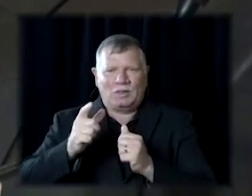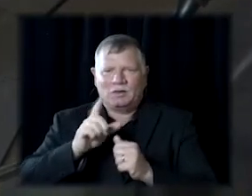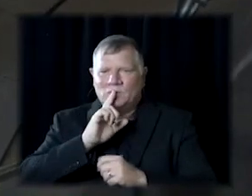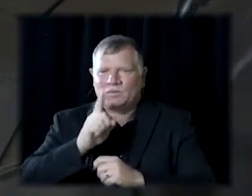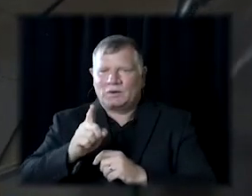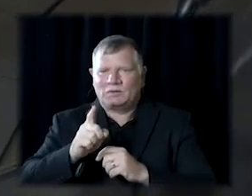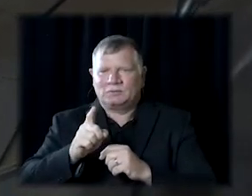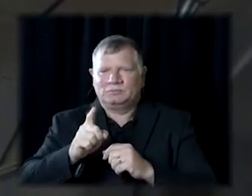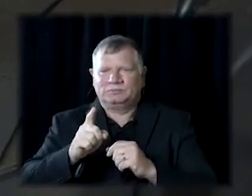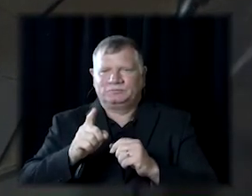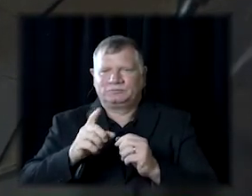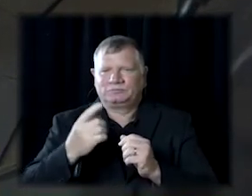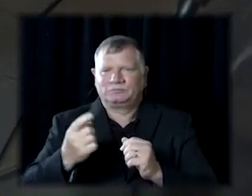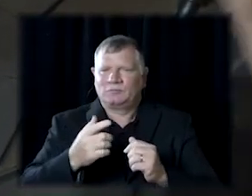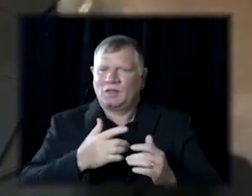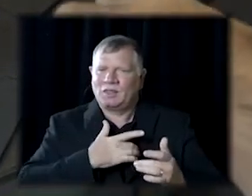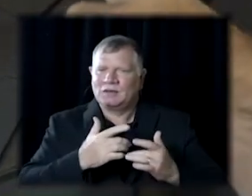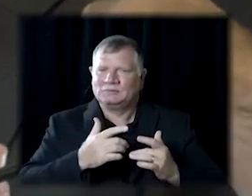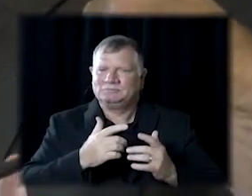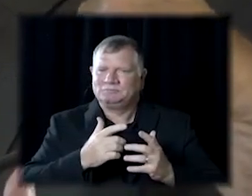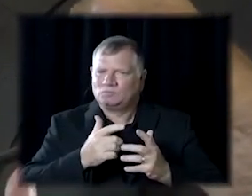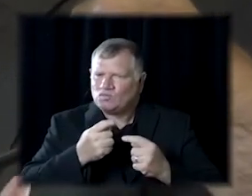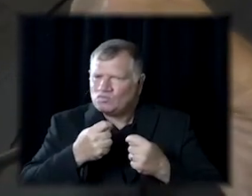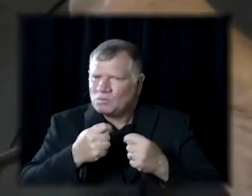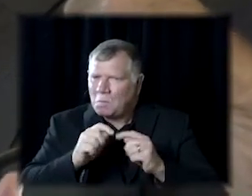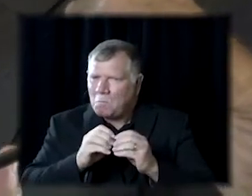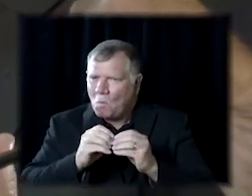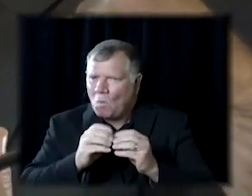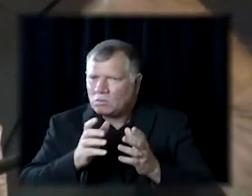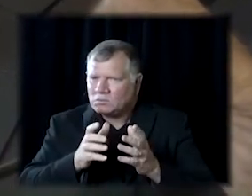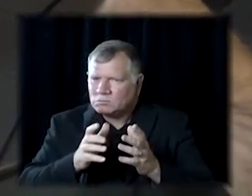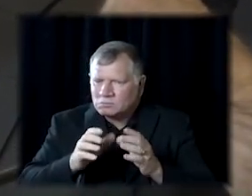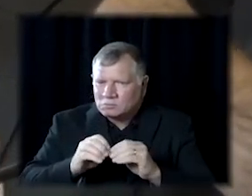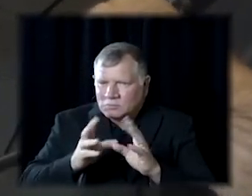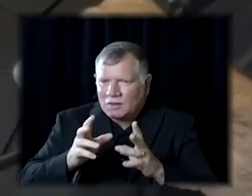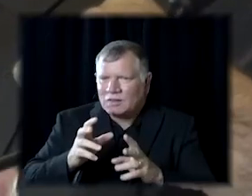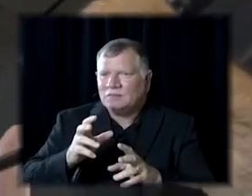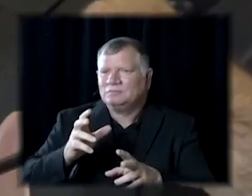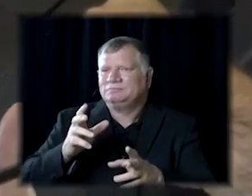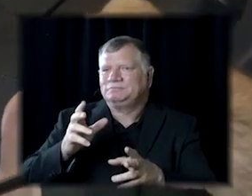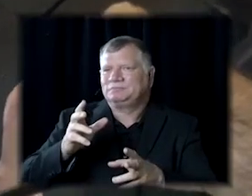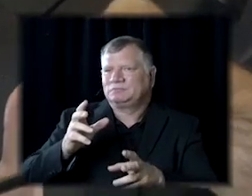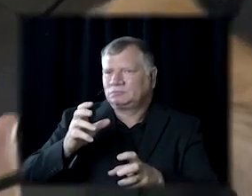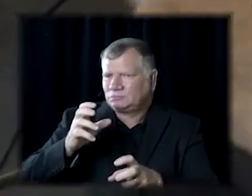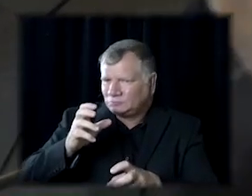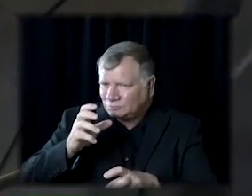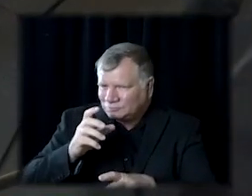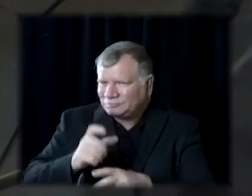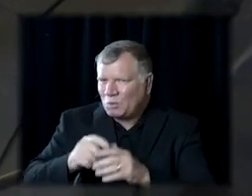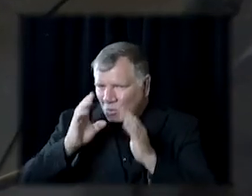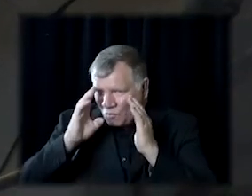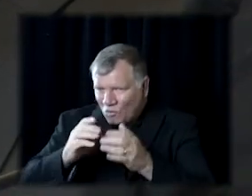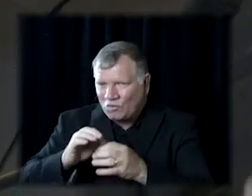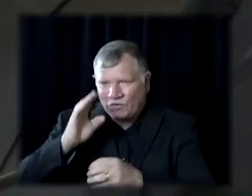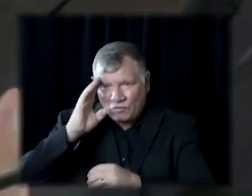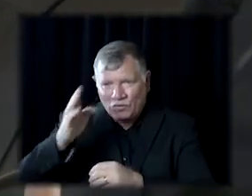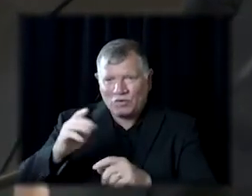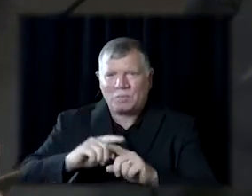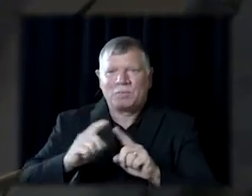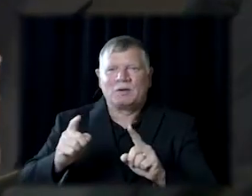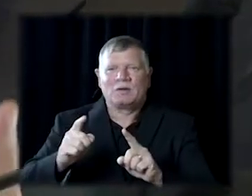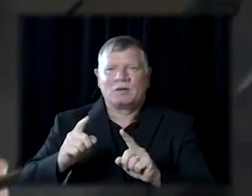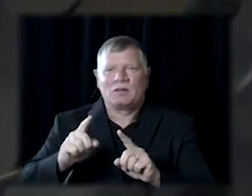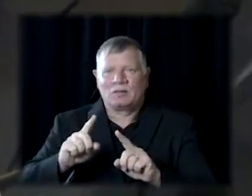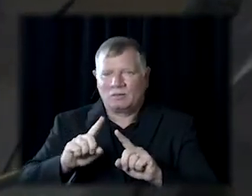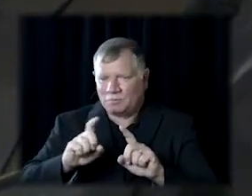ciertamente las tendencias son claras, van a tener situaciones difíciles, críticas, que atender en el futuro. Entonces la